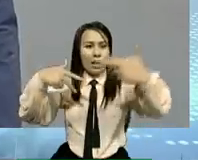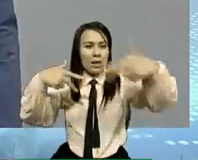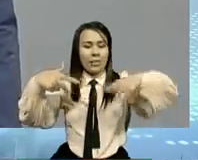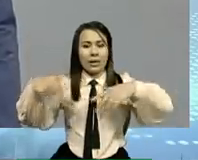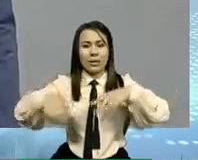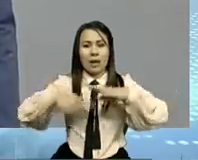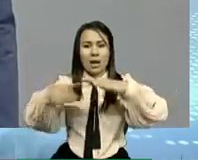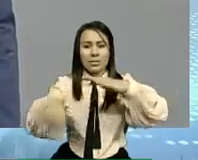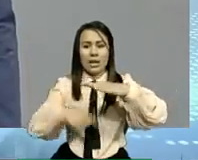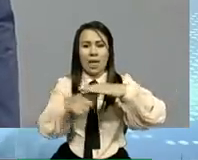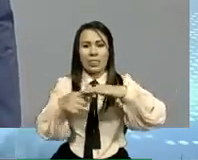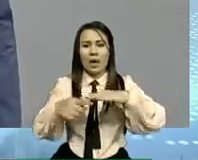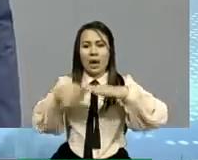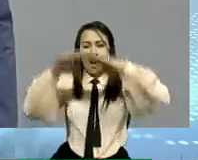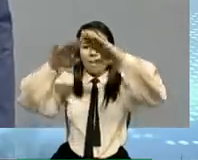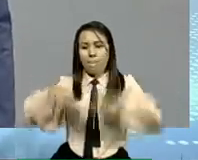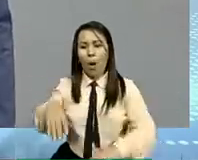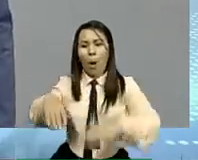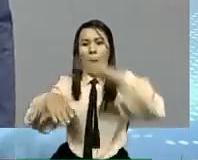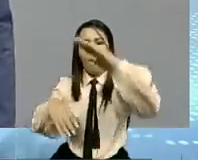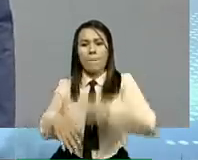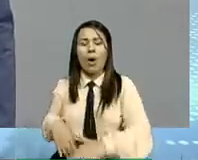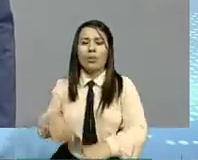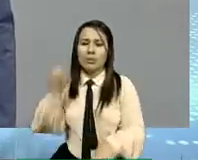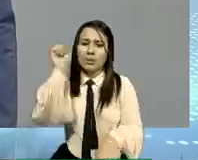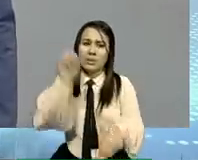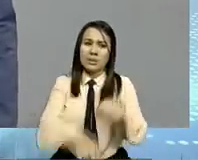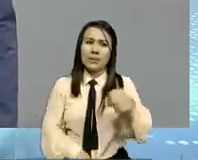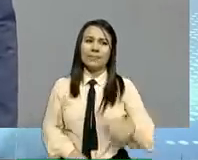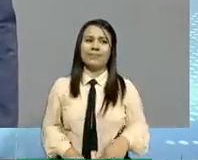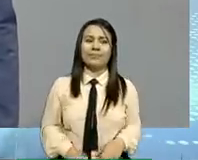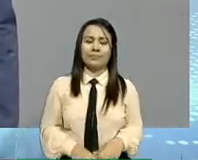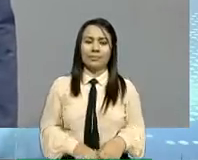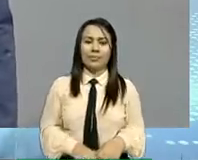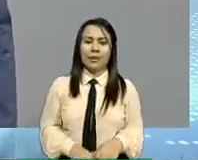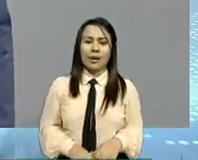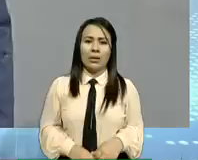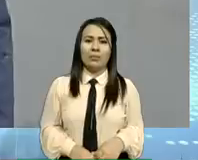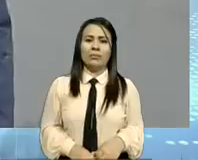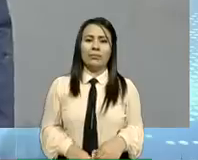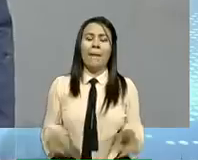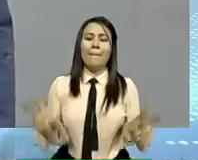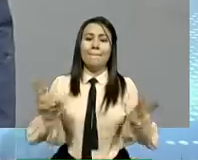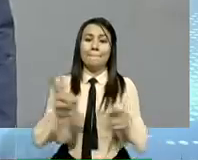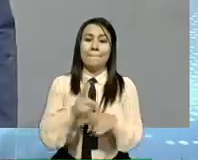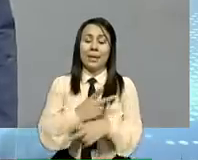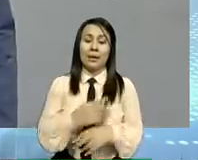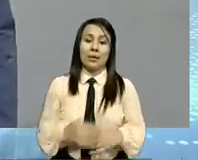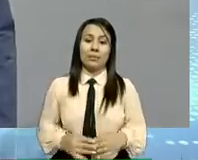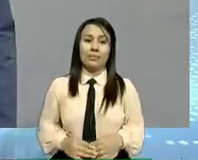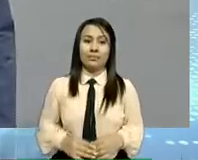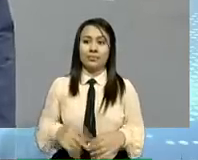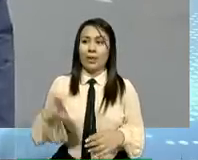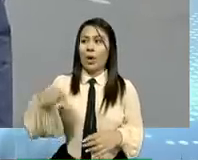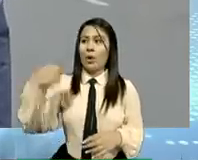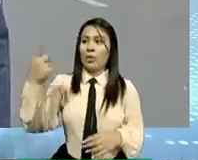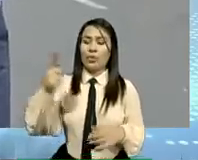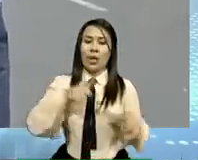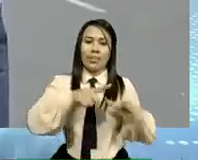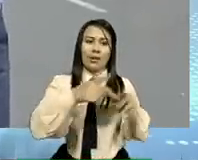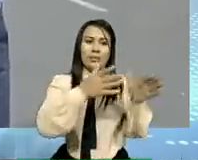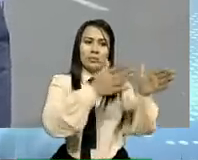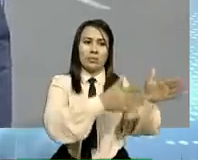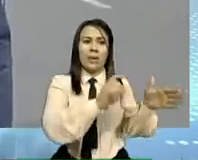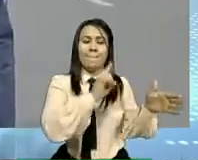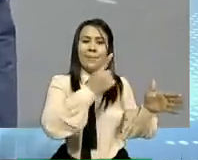hacia ese centro comercial, que es de alto de tres pisos, cuatro pisos, y hacia el otro centro comercial que es el primero